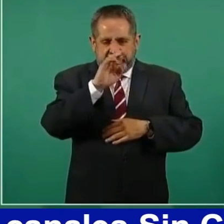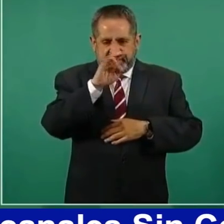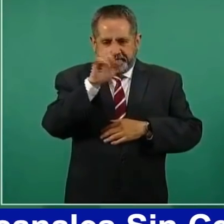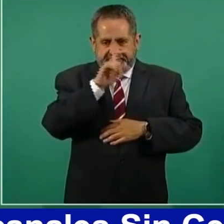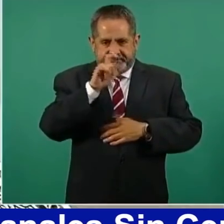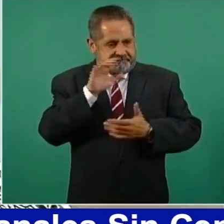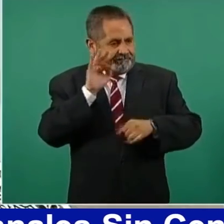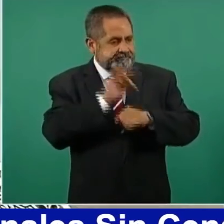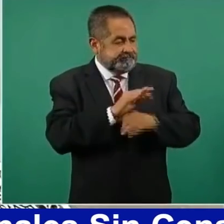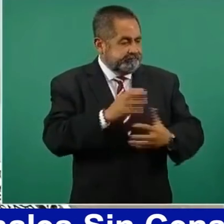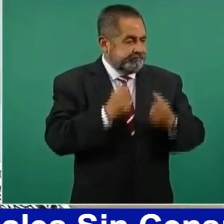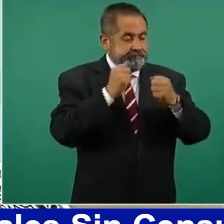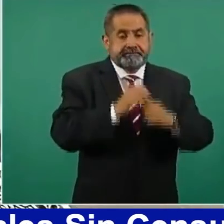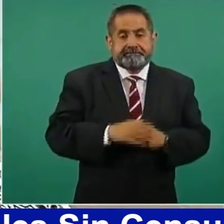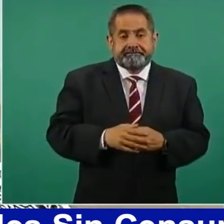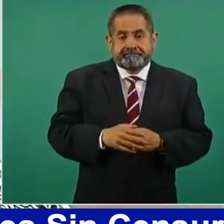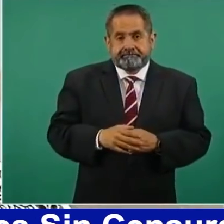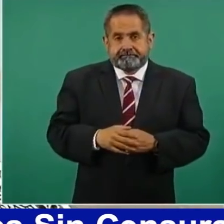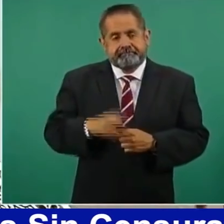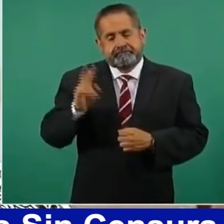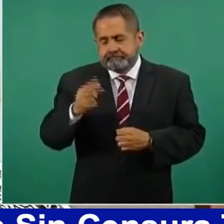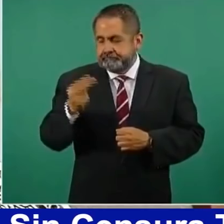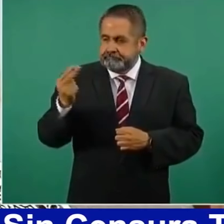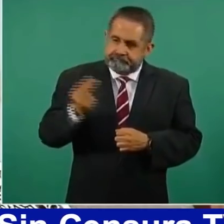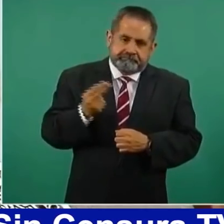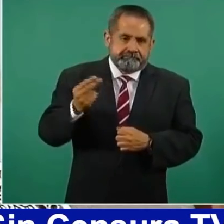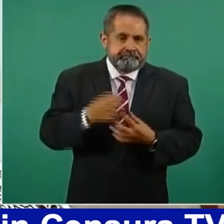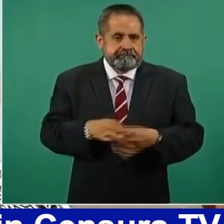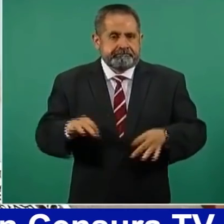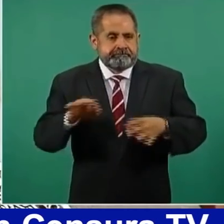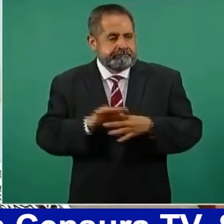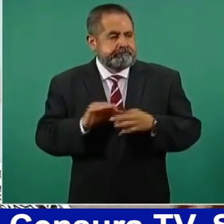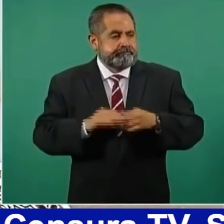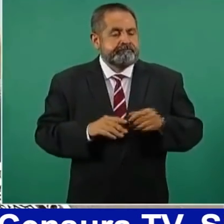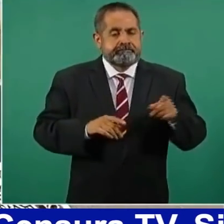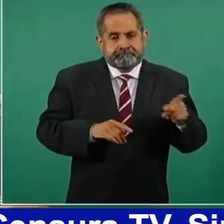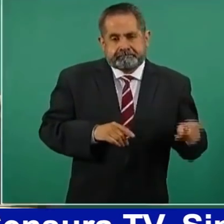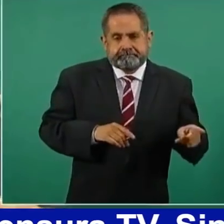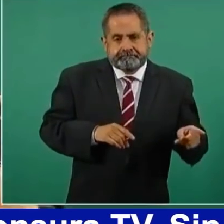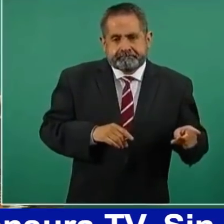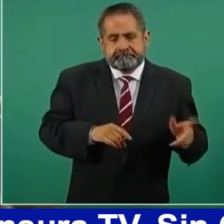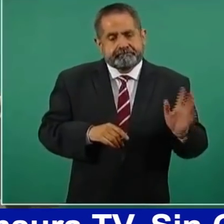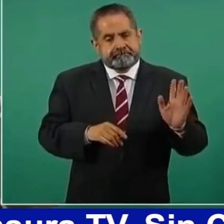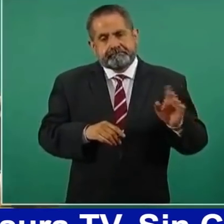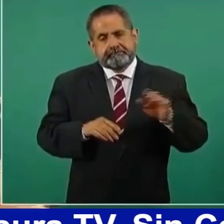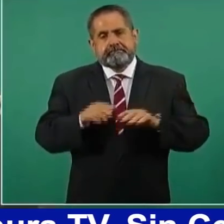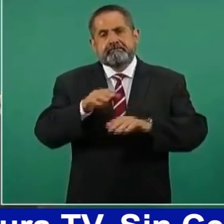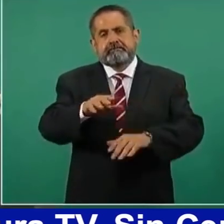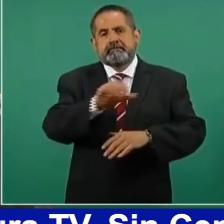que es estratégico rescatar a Birmex, hacer que fructifique, y en general,